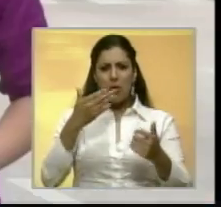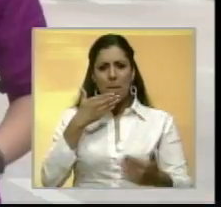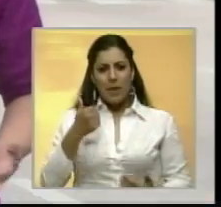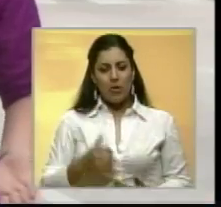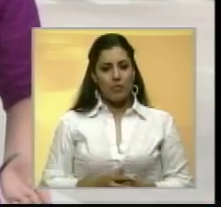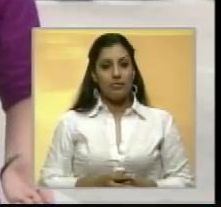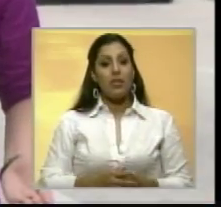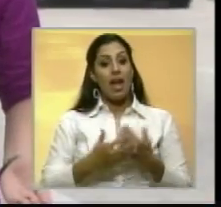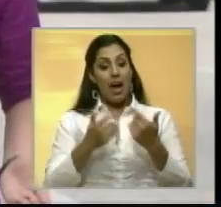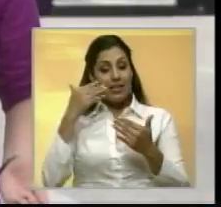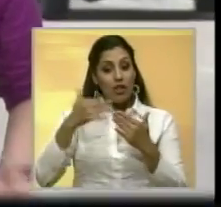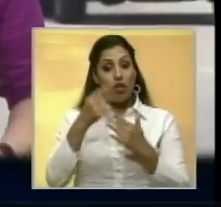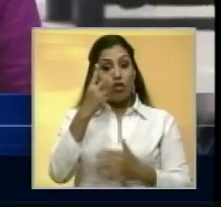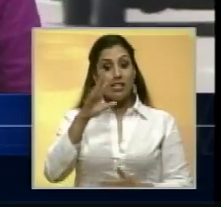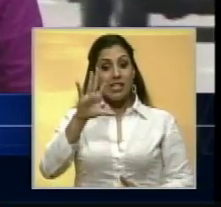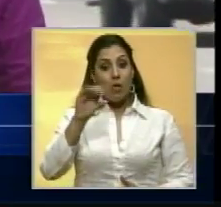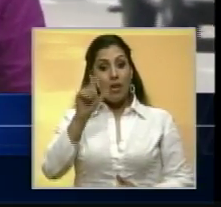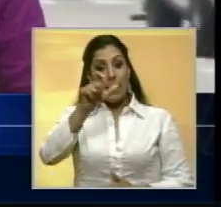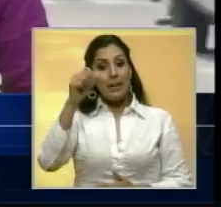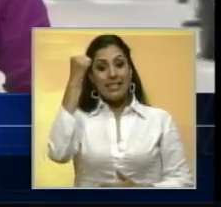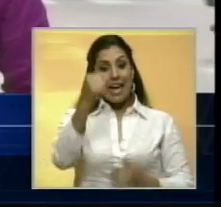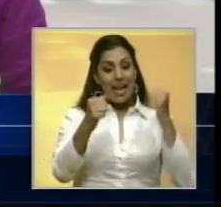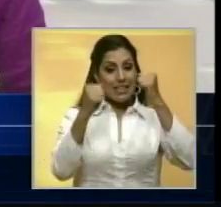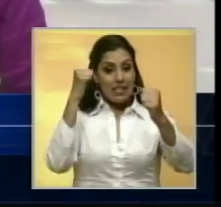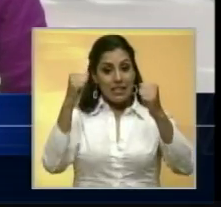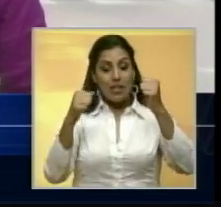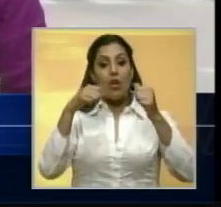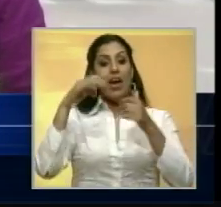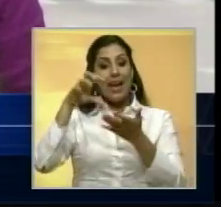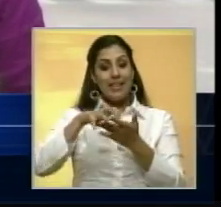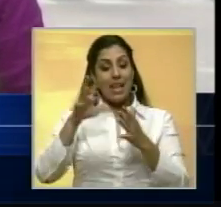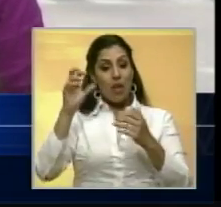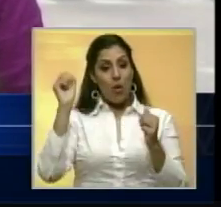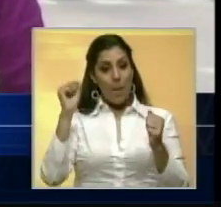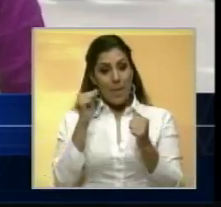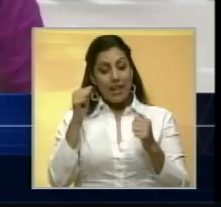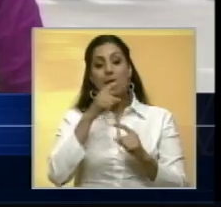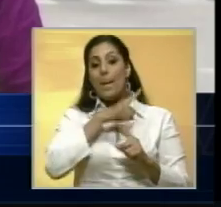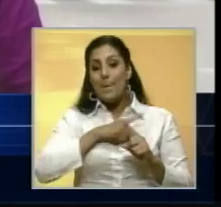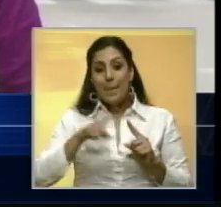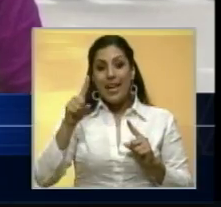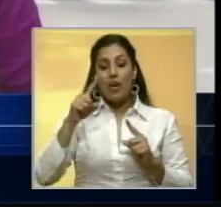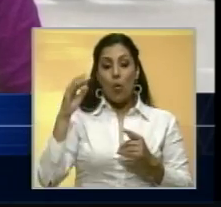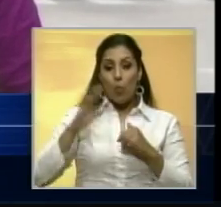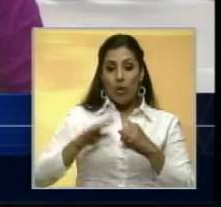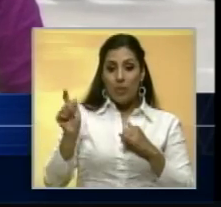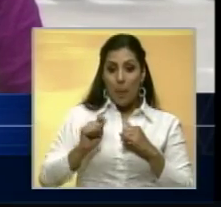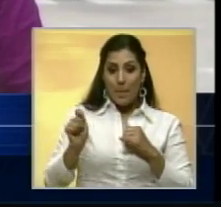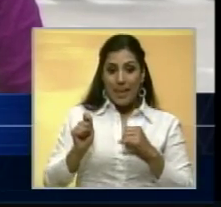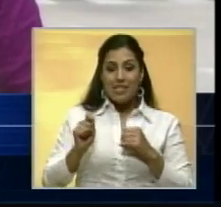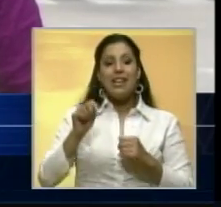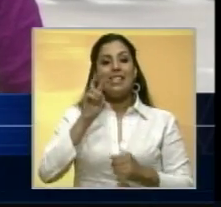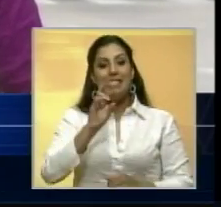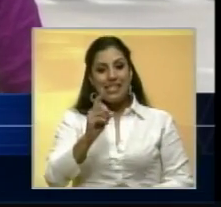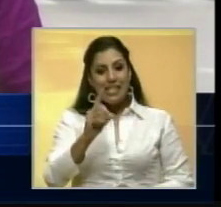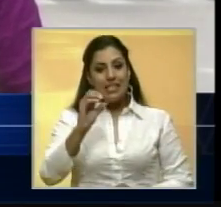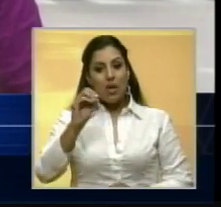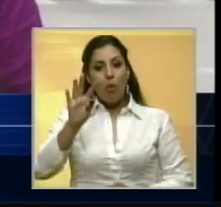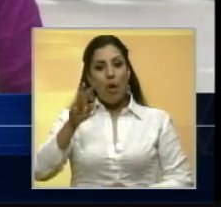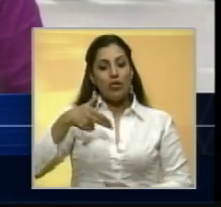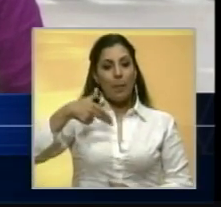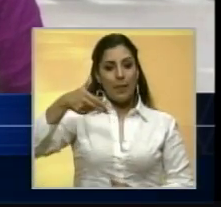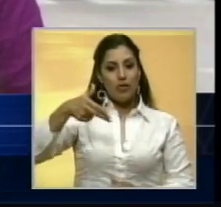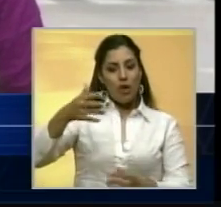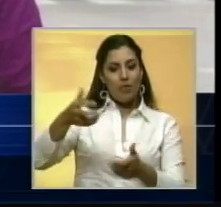Venezuela. En lo que va de año, 250 homicidios se han registrado en el estado andino, mientras que durante el último mes, 104 armas de fuego